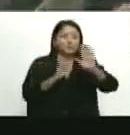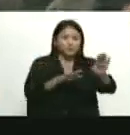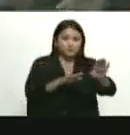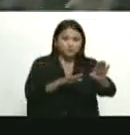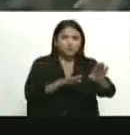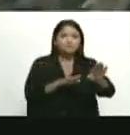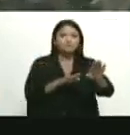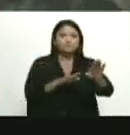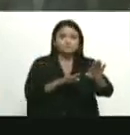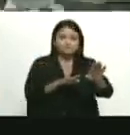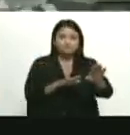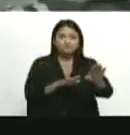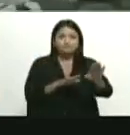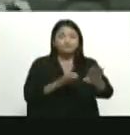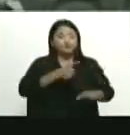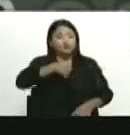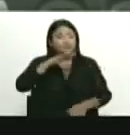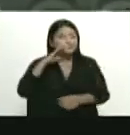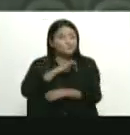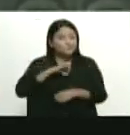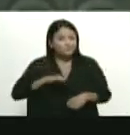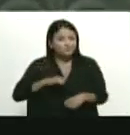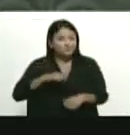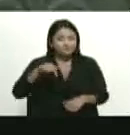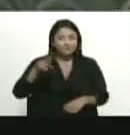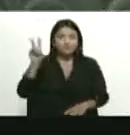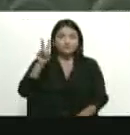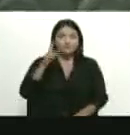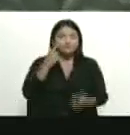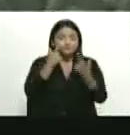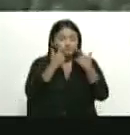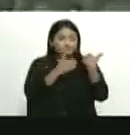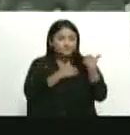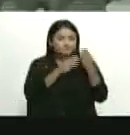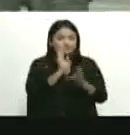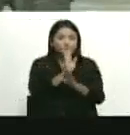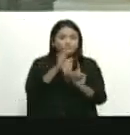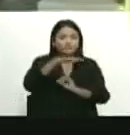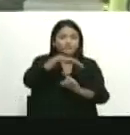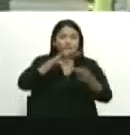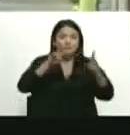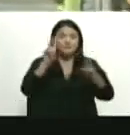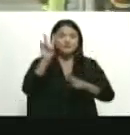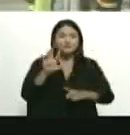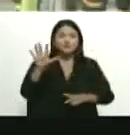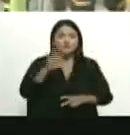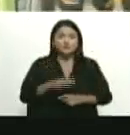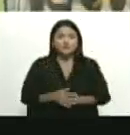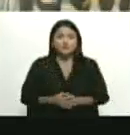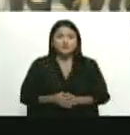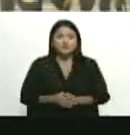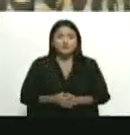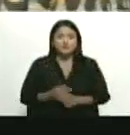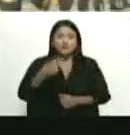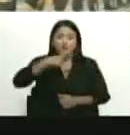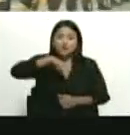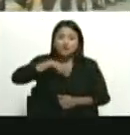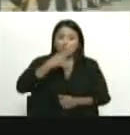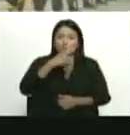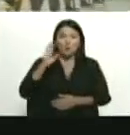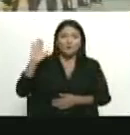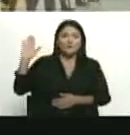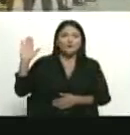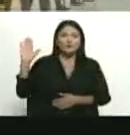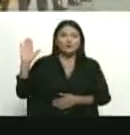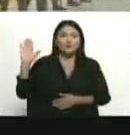como soldados de la patria. Somos los guardianes de la soberanía, la estabilidad y la paz de nuestra amada nación. Nuestro juramento de defender la